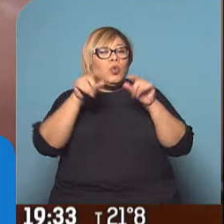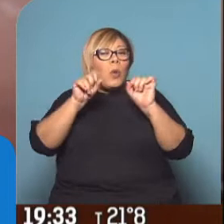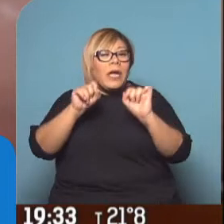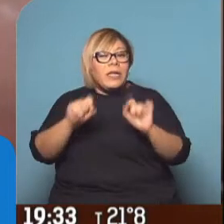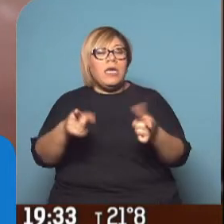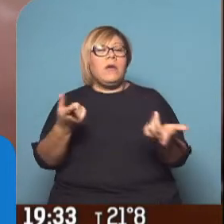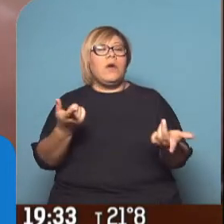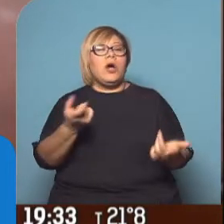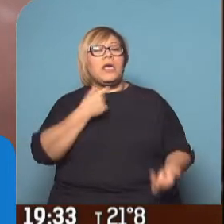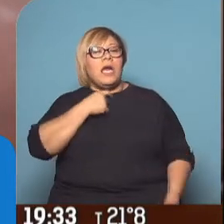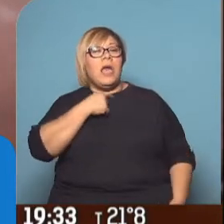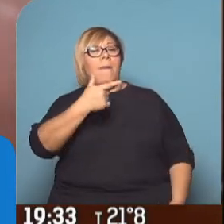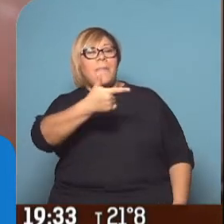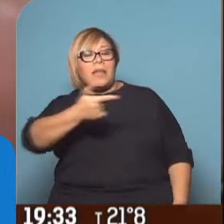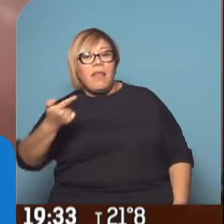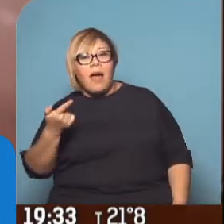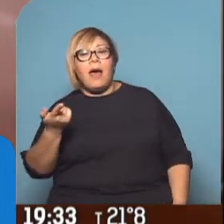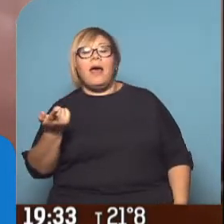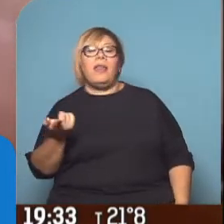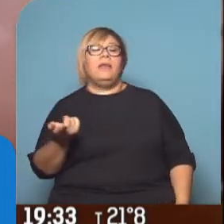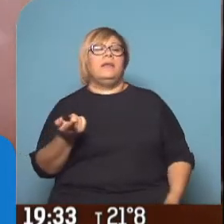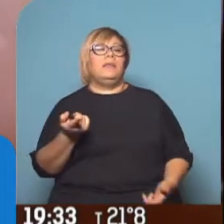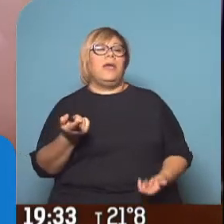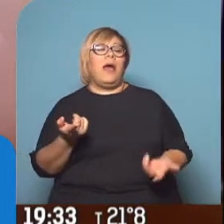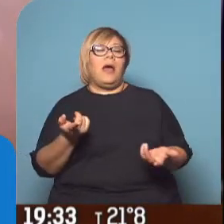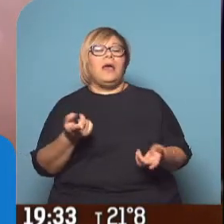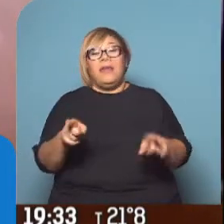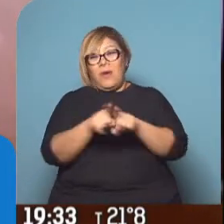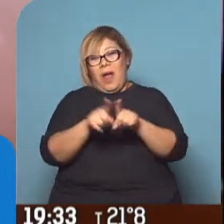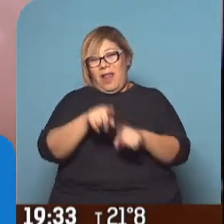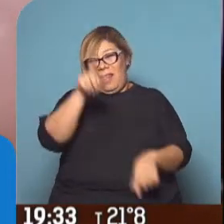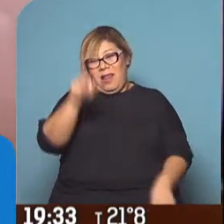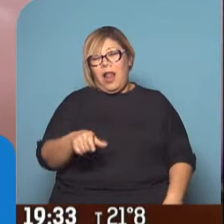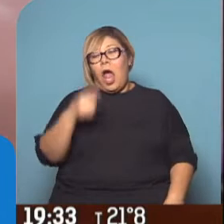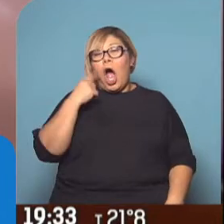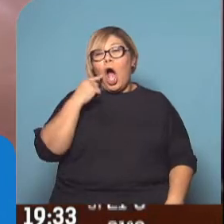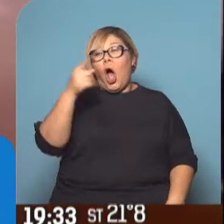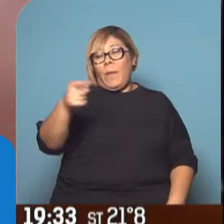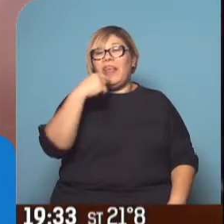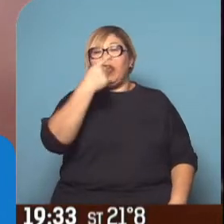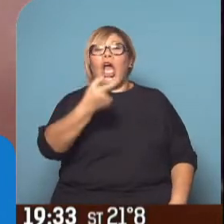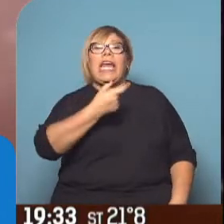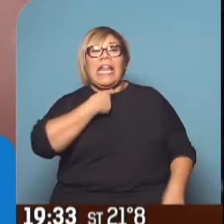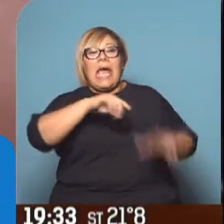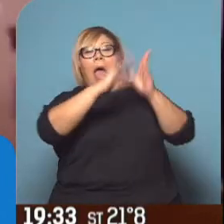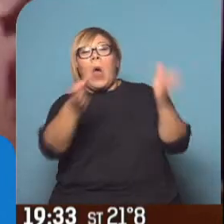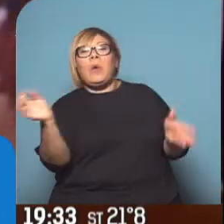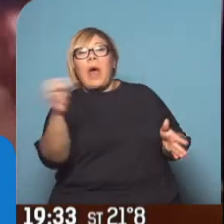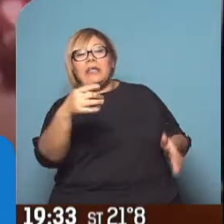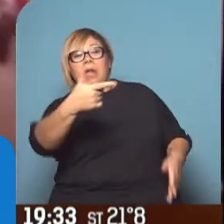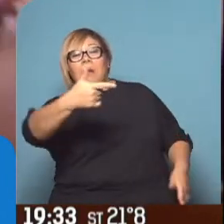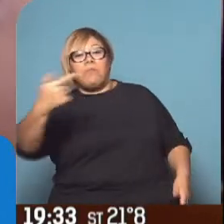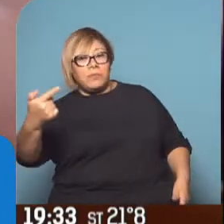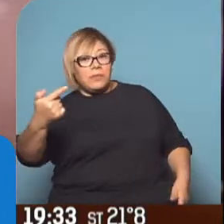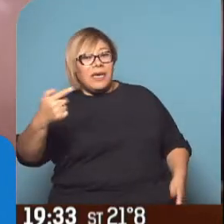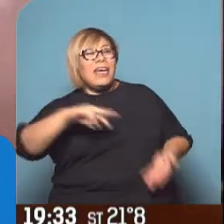matar, supongo yo. Ahora, lo cierto es que si esa persona, como te decía, que dice traté de tirarle un tacho de basura, claramente está